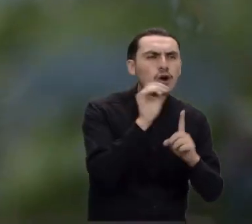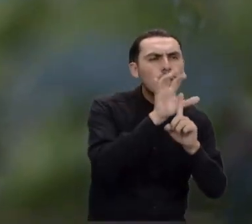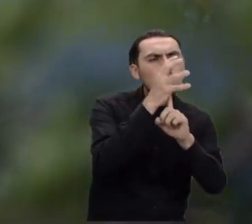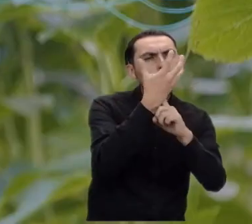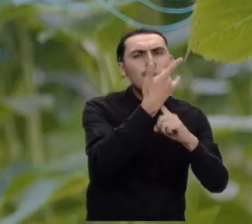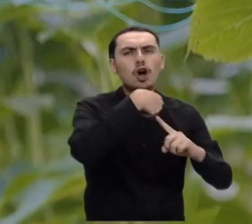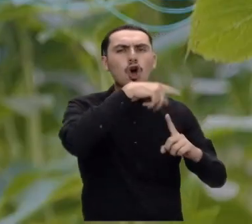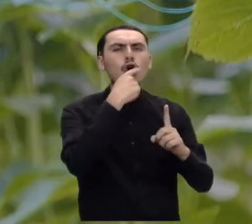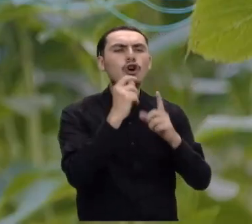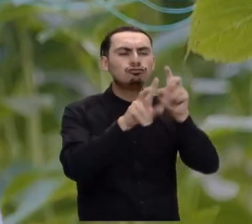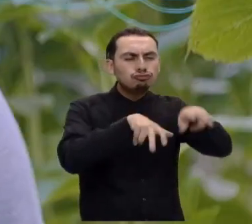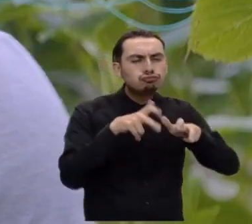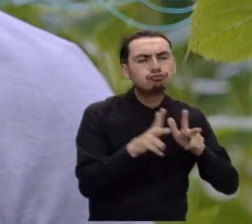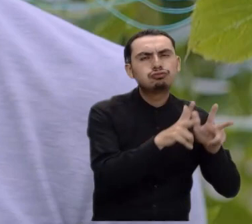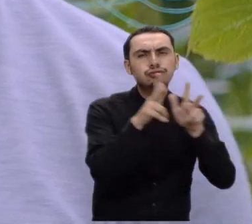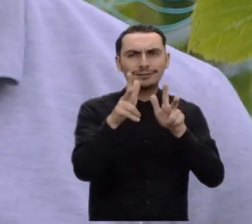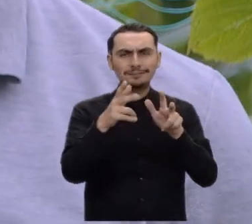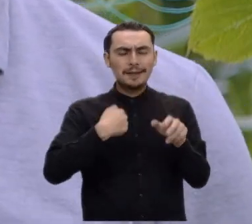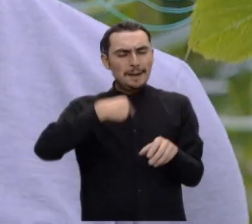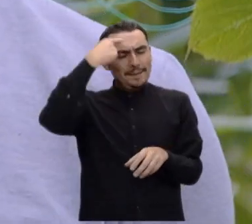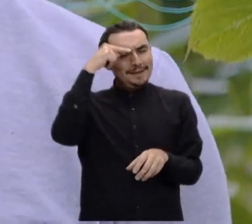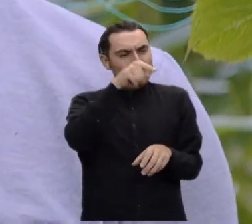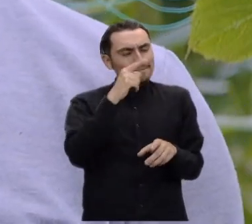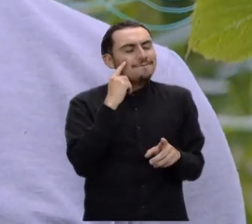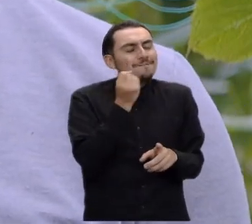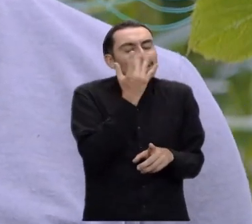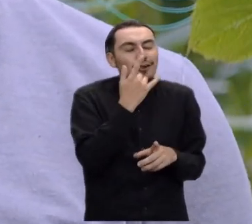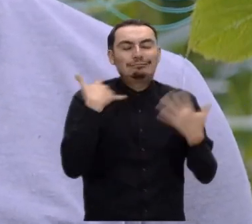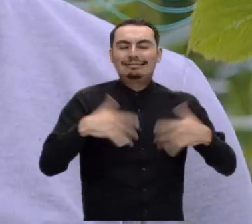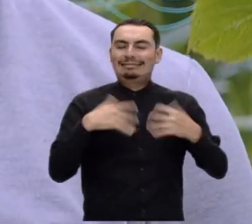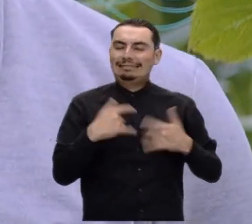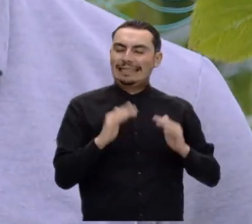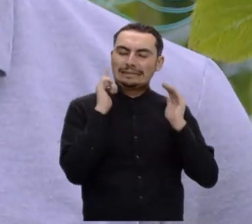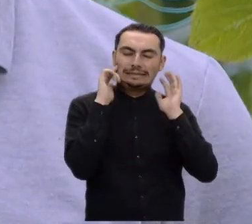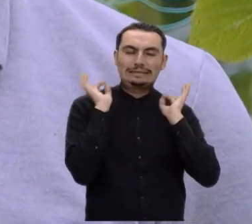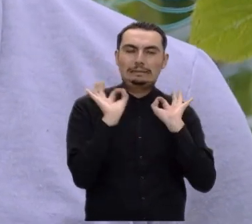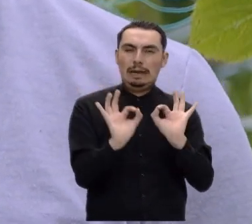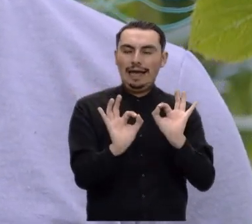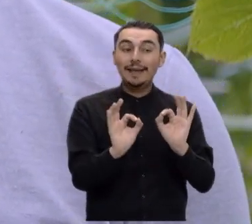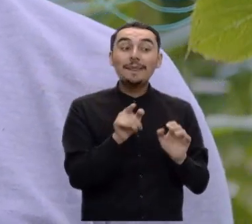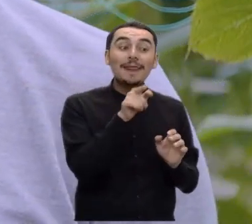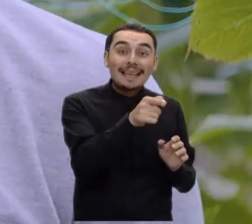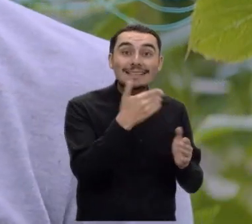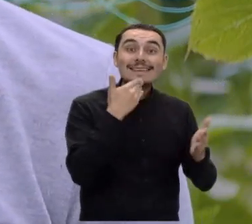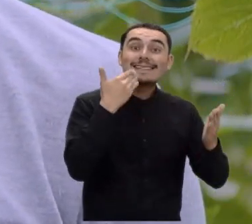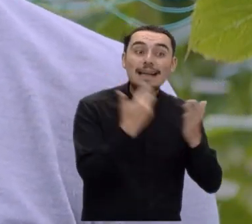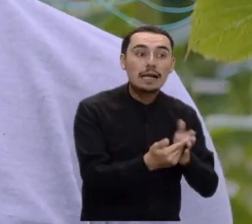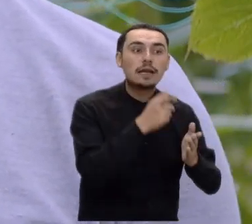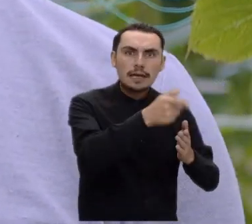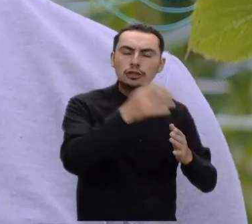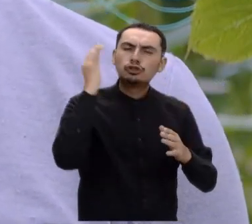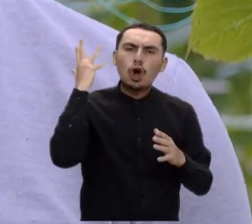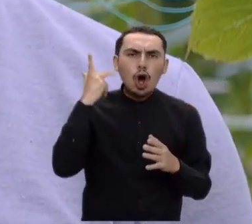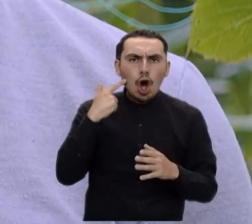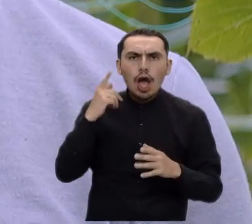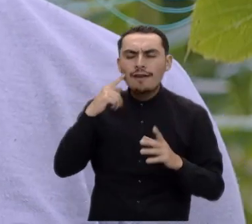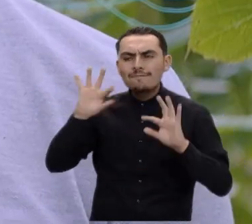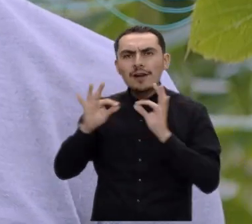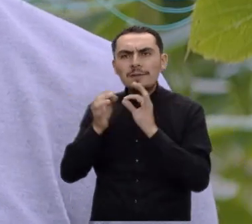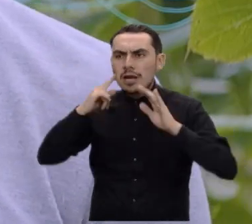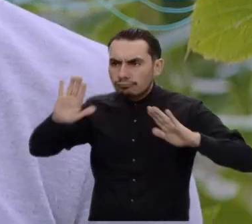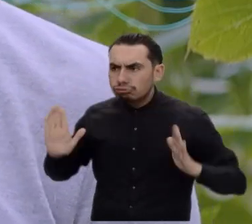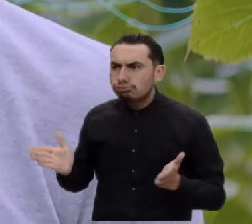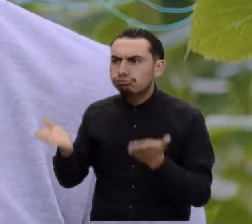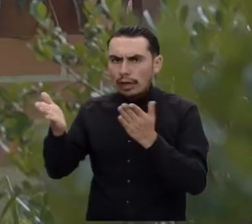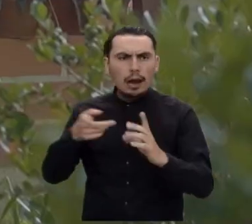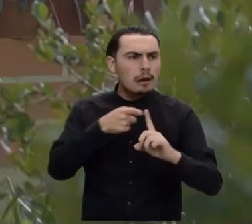Pues para mí la hortensia significa pues como algo muy grande, diría yo, porque es lo que me ha dado pues como el sustento para yo levantar